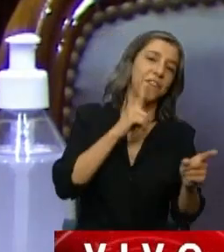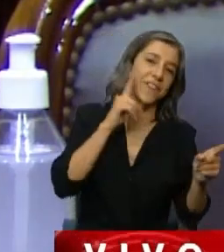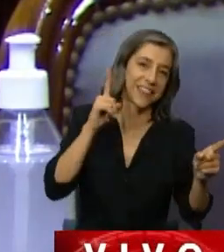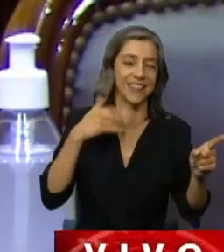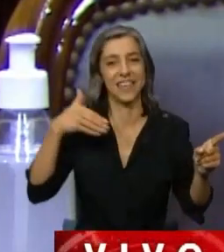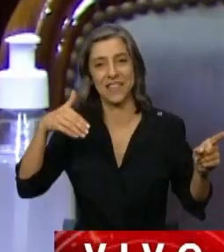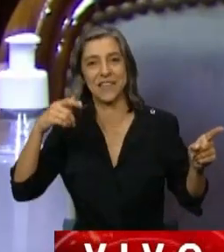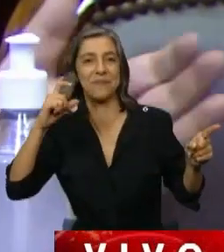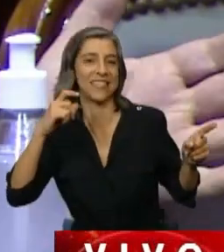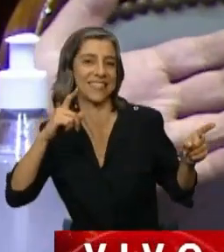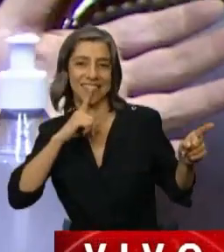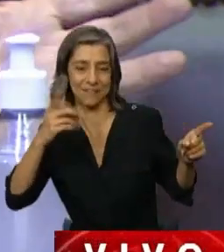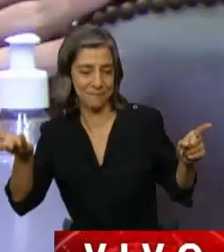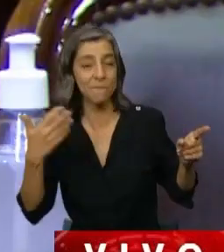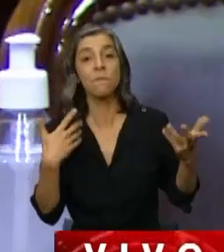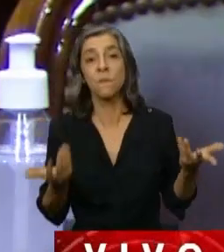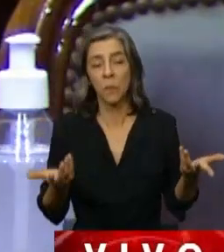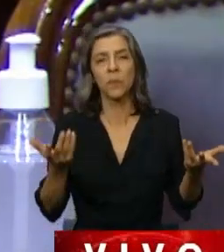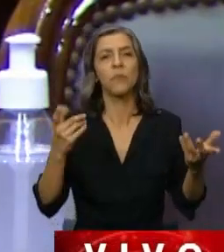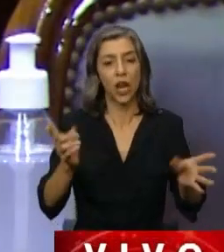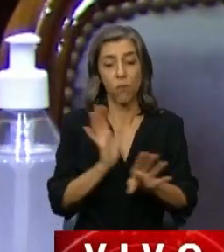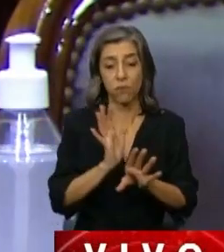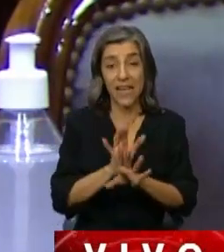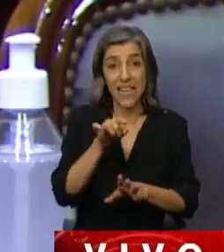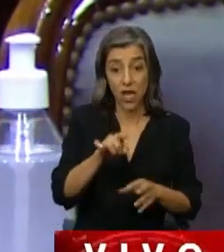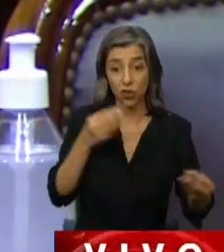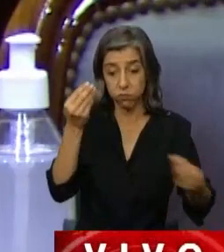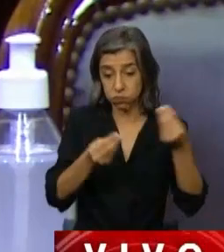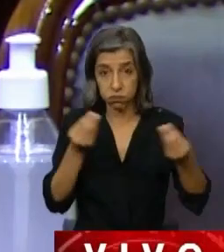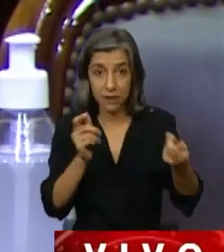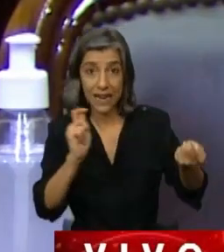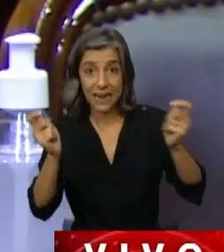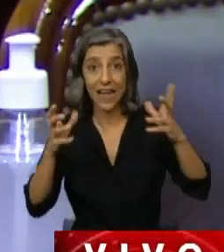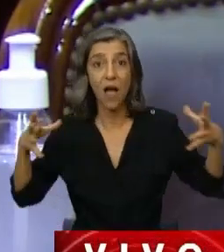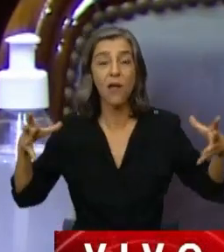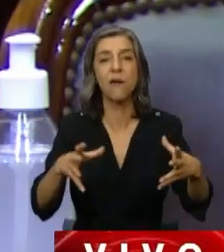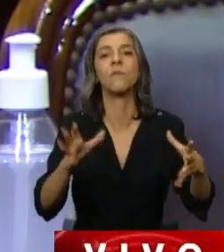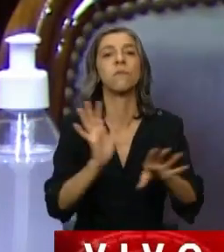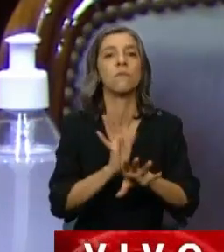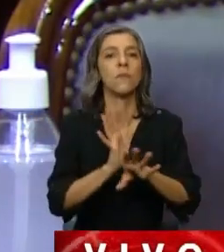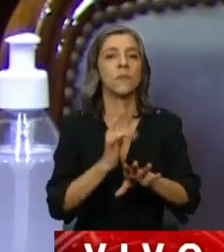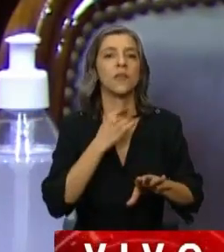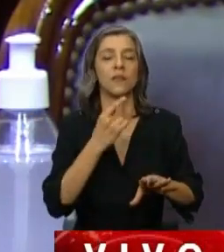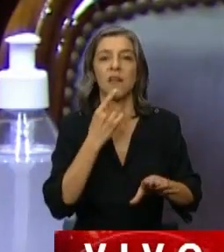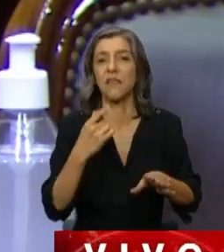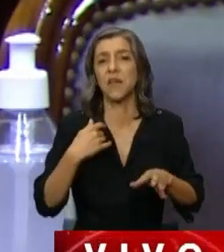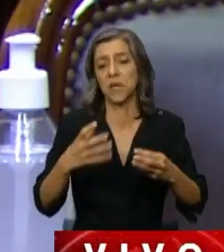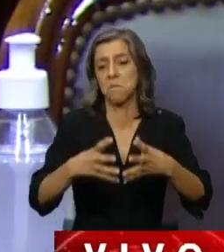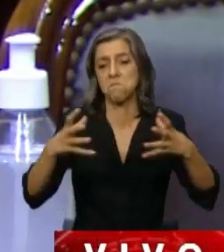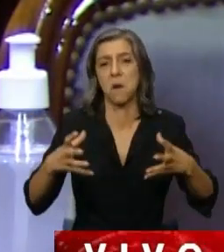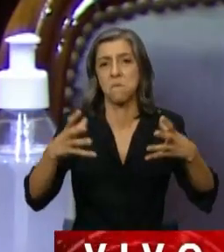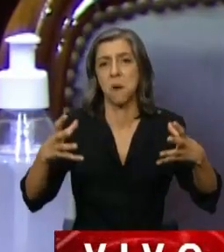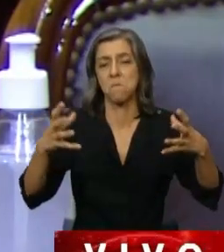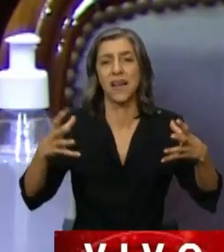es decir hubo un proceso de acumulación es decir no hubo